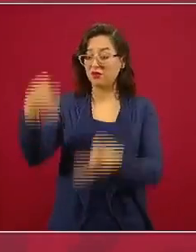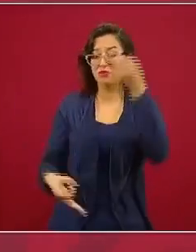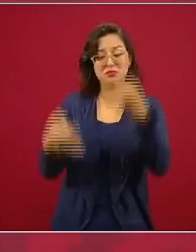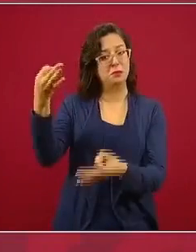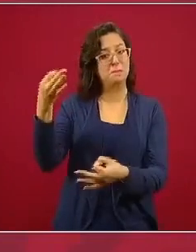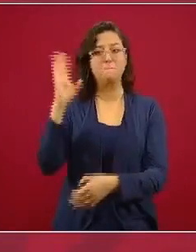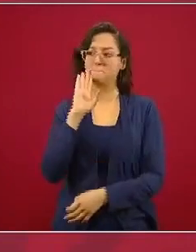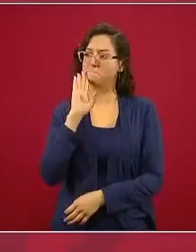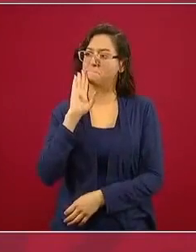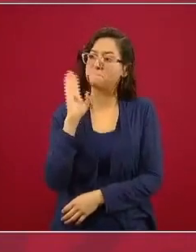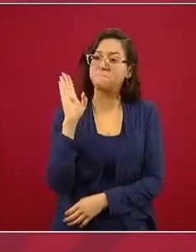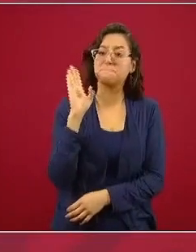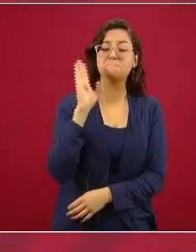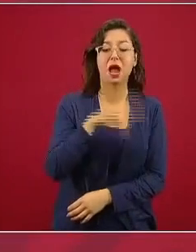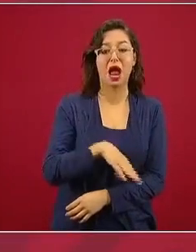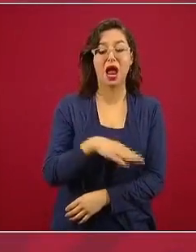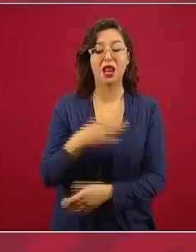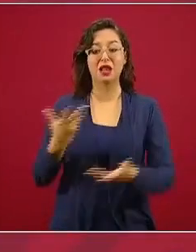sobre todo